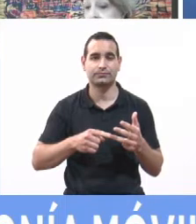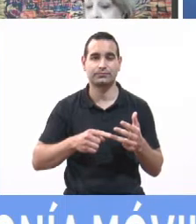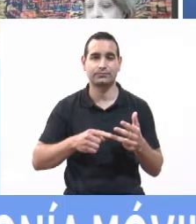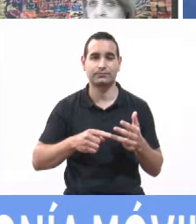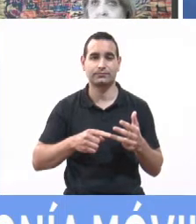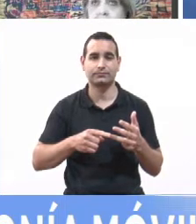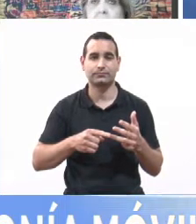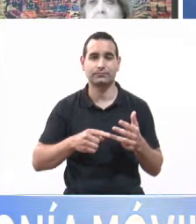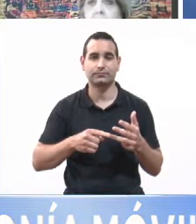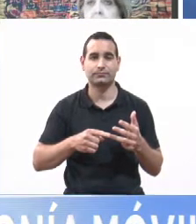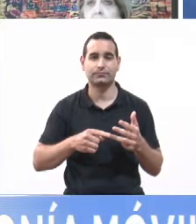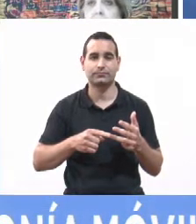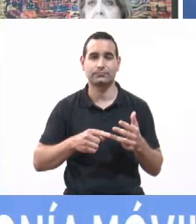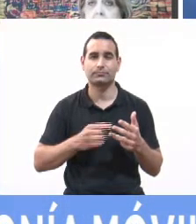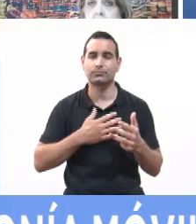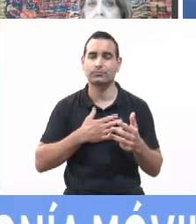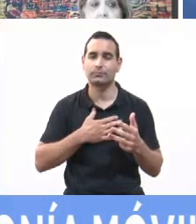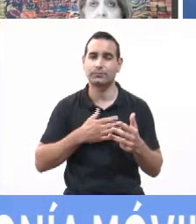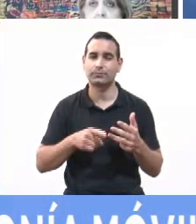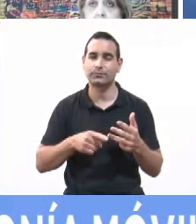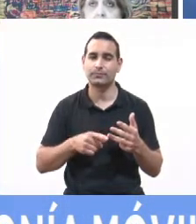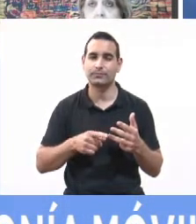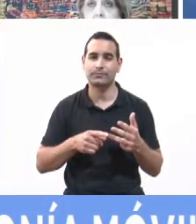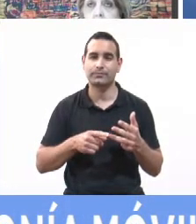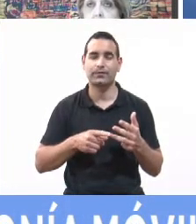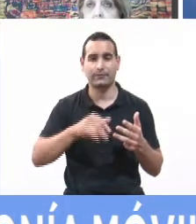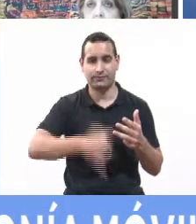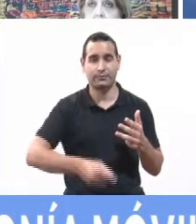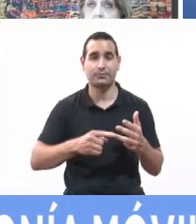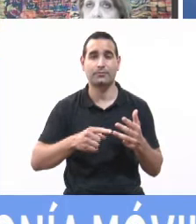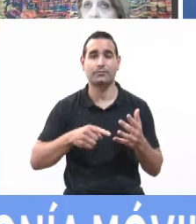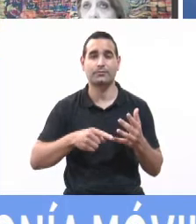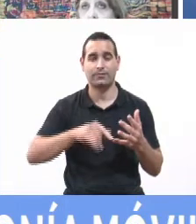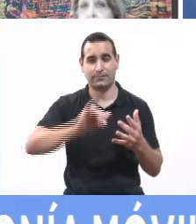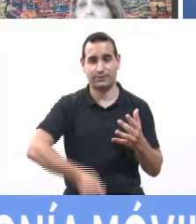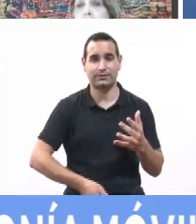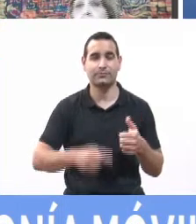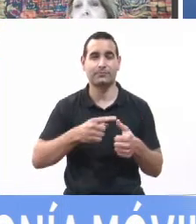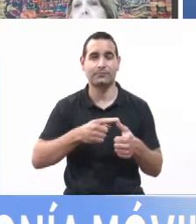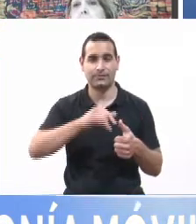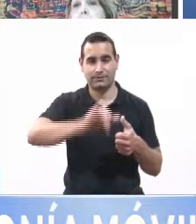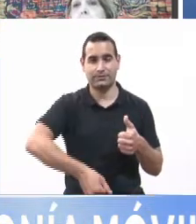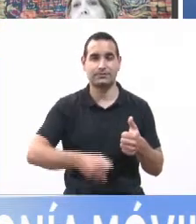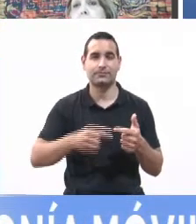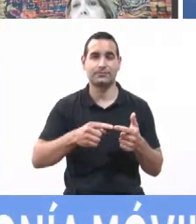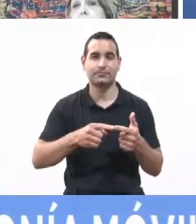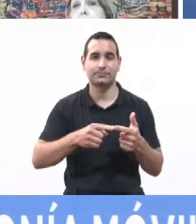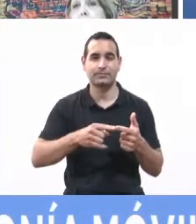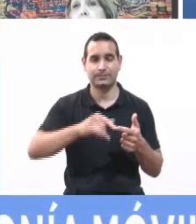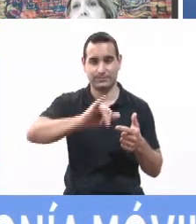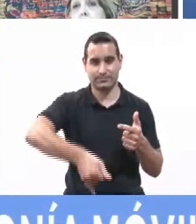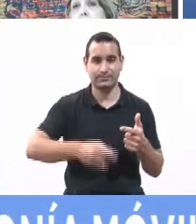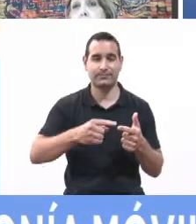Sí, agradezco, por favor. Mera, afirmativo. Mirabel, afirmativo. Mirkin, afirmativo.